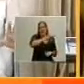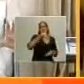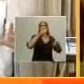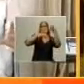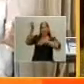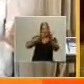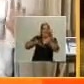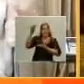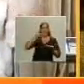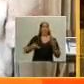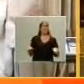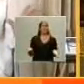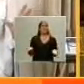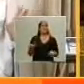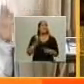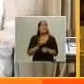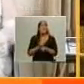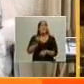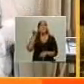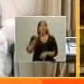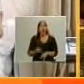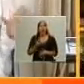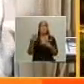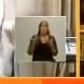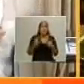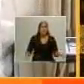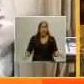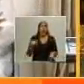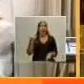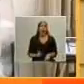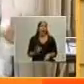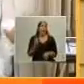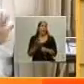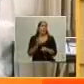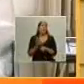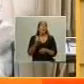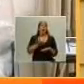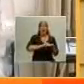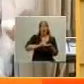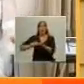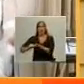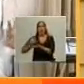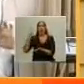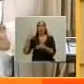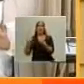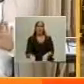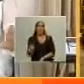CIA pretendía para continuar con este tema. Yo diría inclusive que la muerte del fiscal Nisman se inscribe dentro del marco de esta puja,